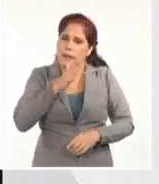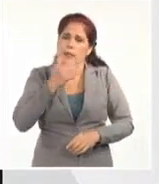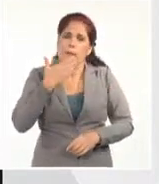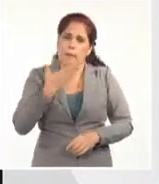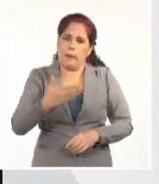punto